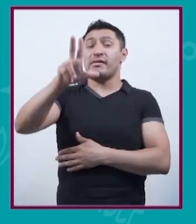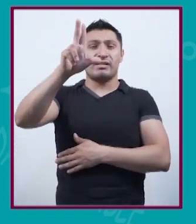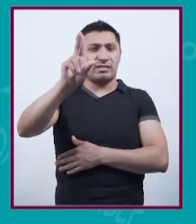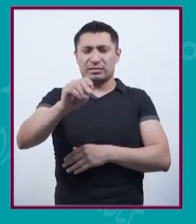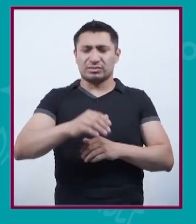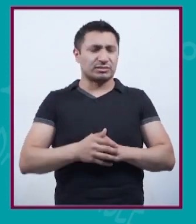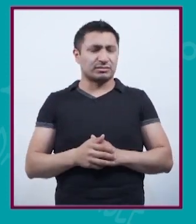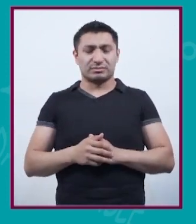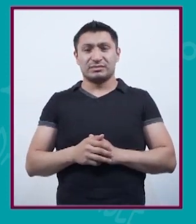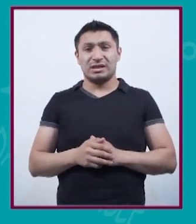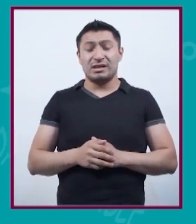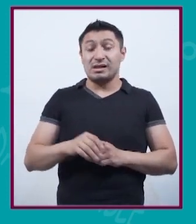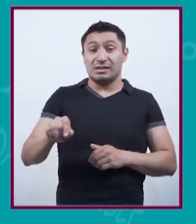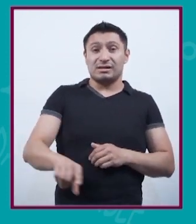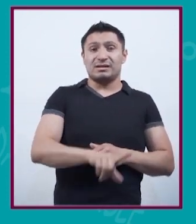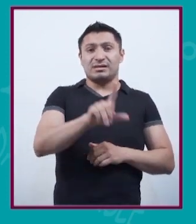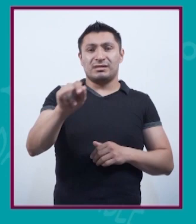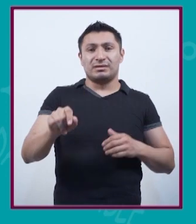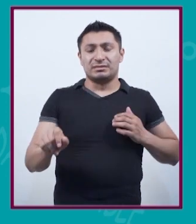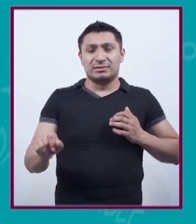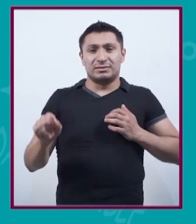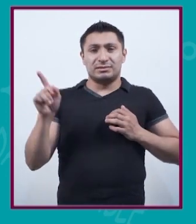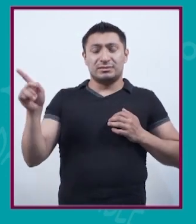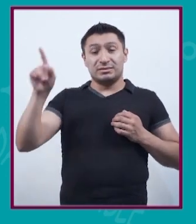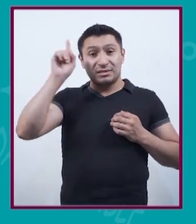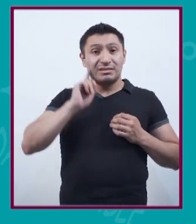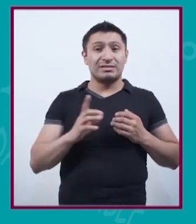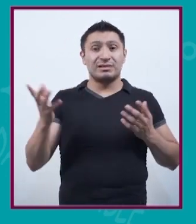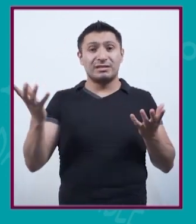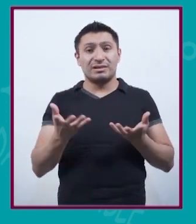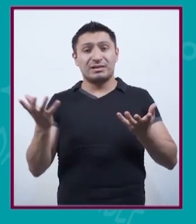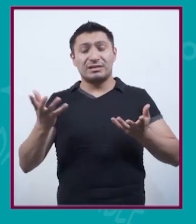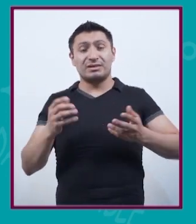no comunista, no extrema, por así decirlo.